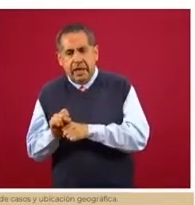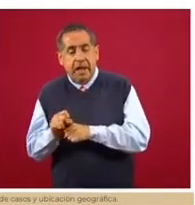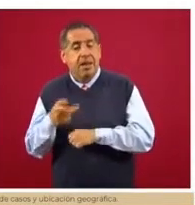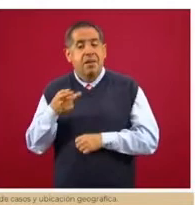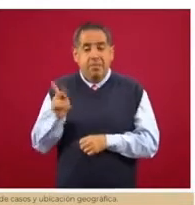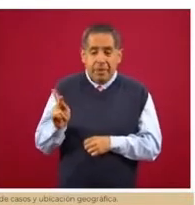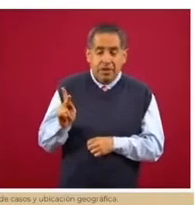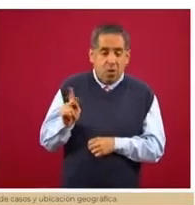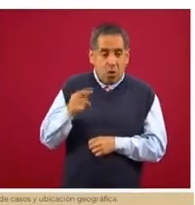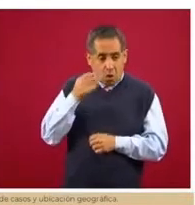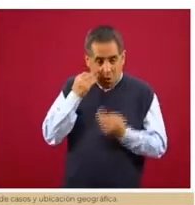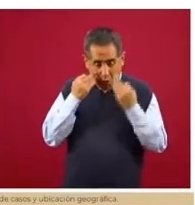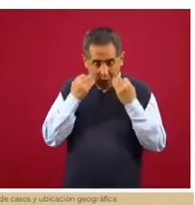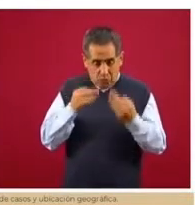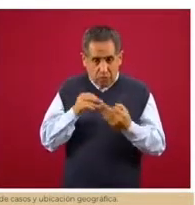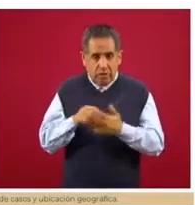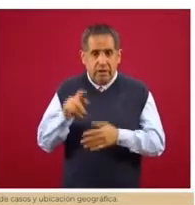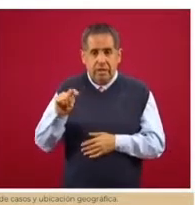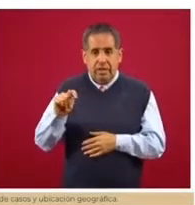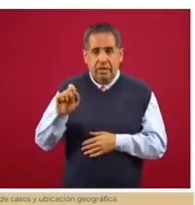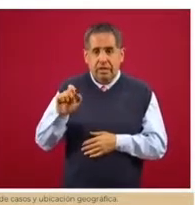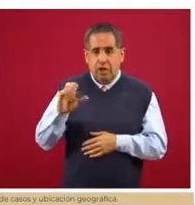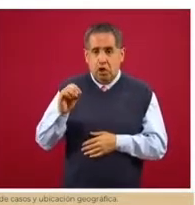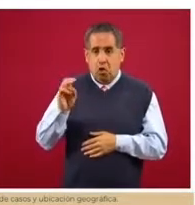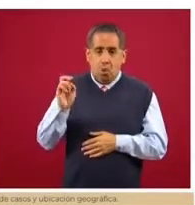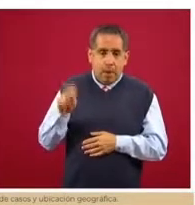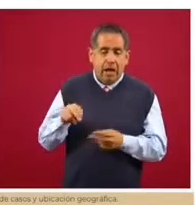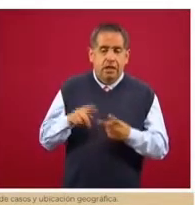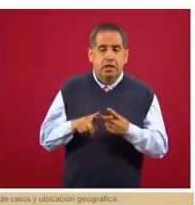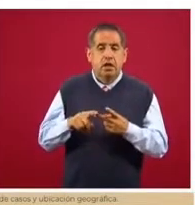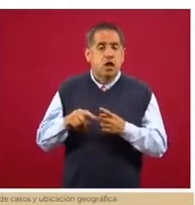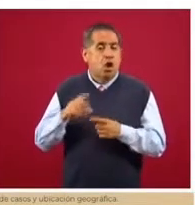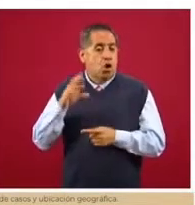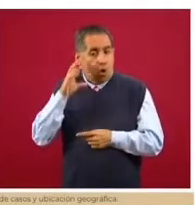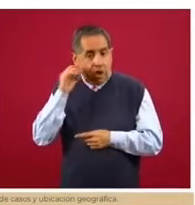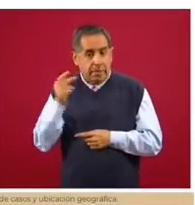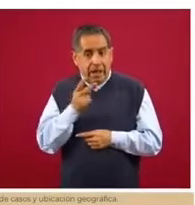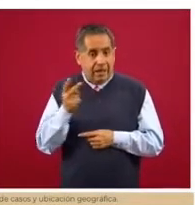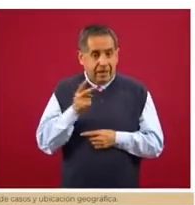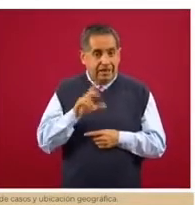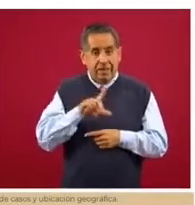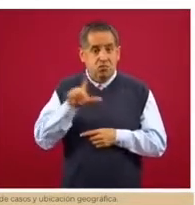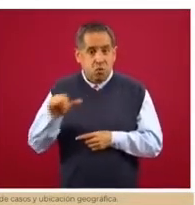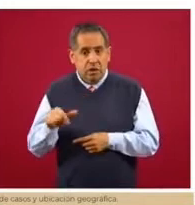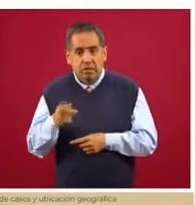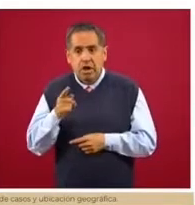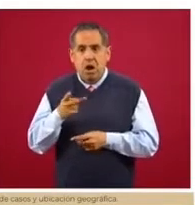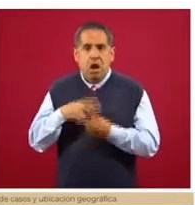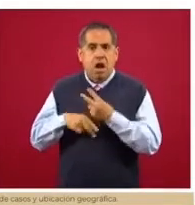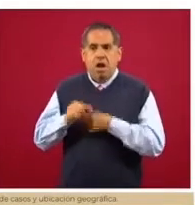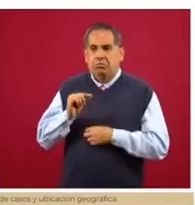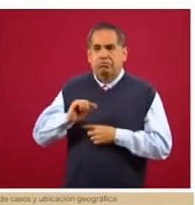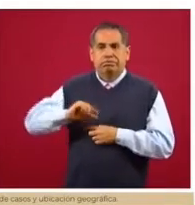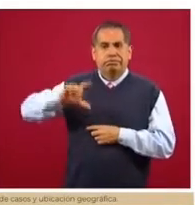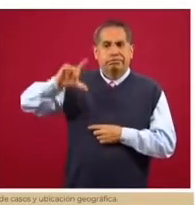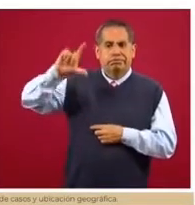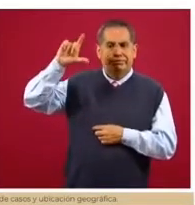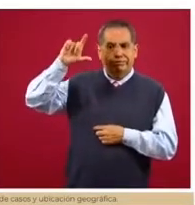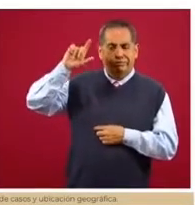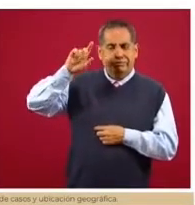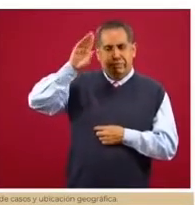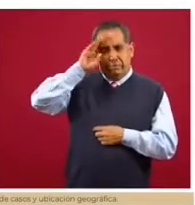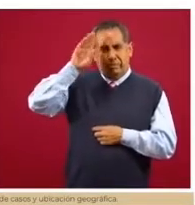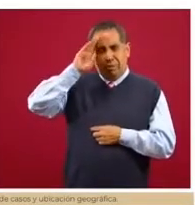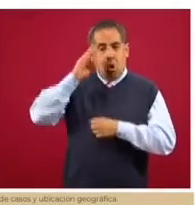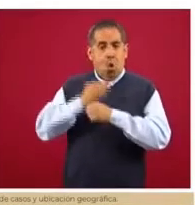Sin embargo, cuando vemos a Tecomán y a Colima, aunque empezaron un poco más tarde, su aceleración fue mucho más importante